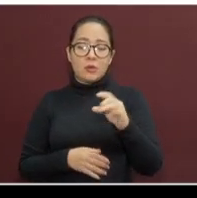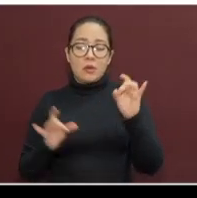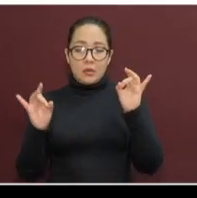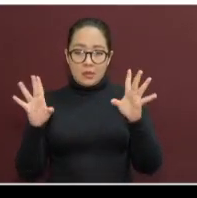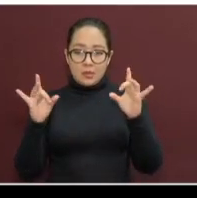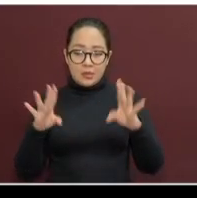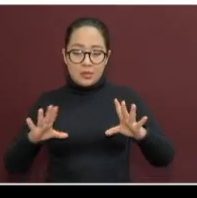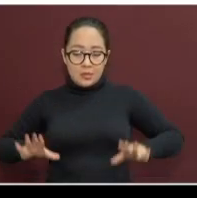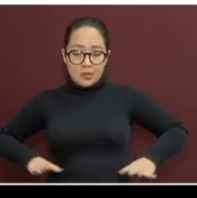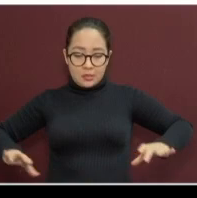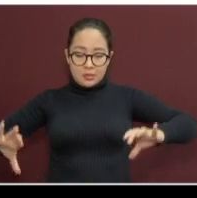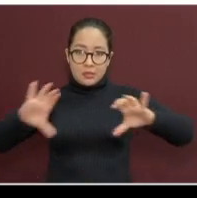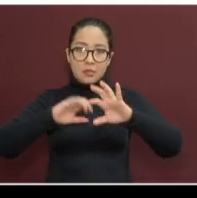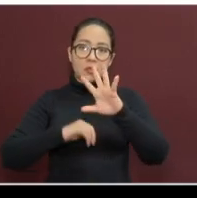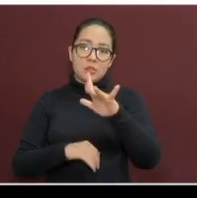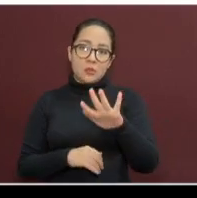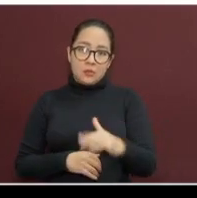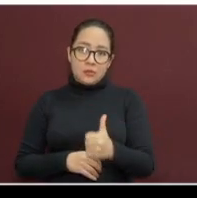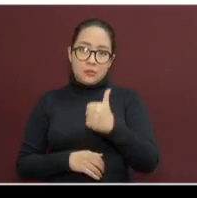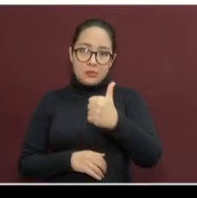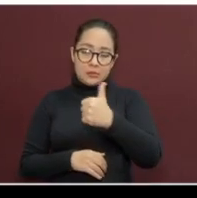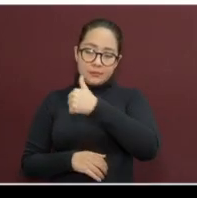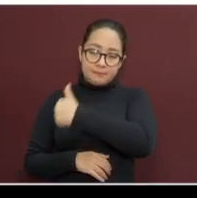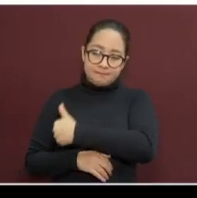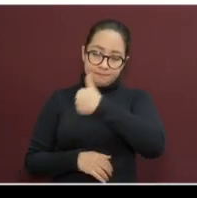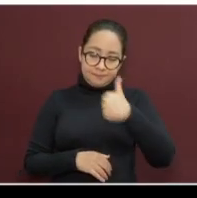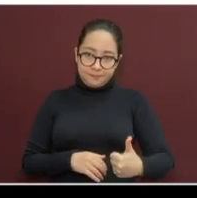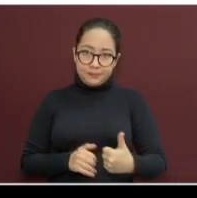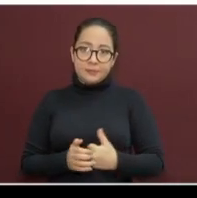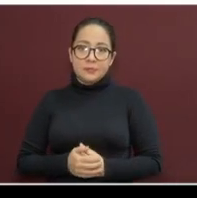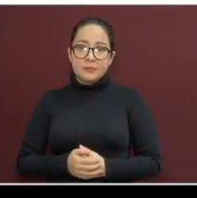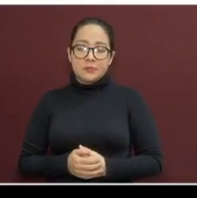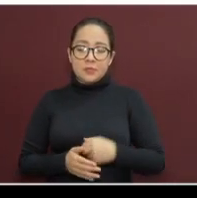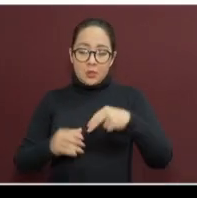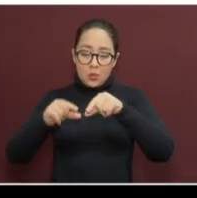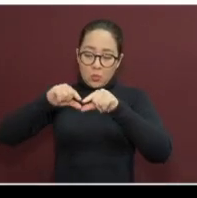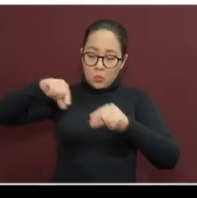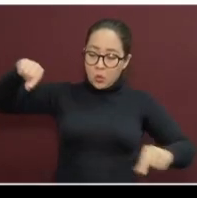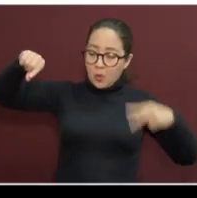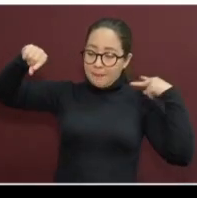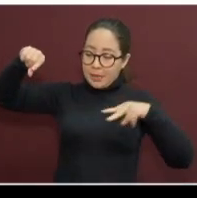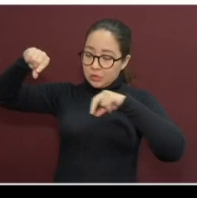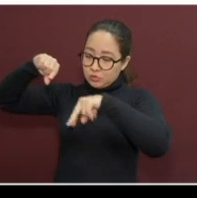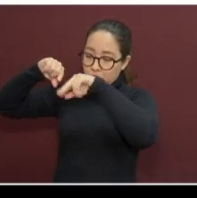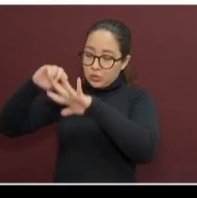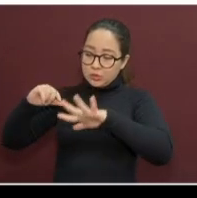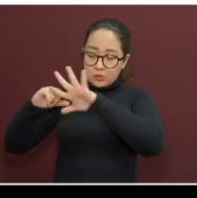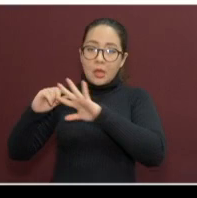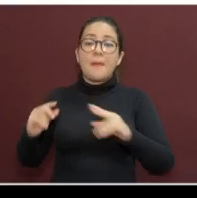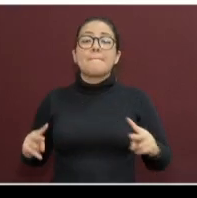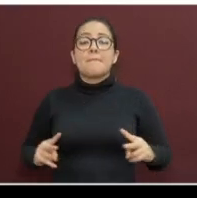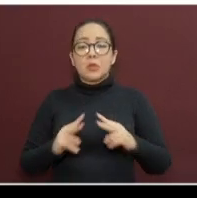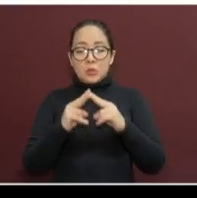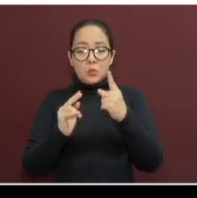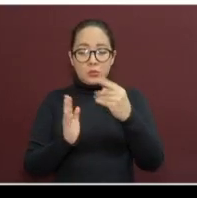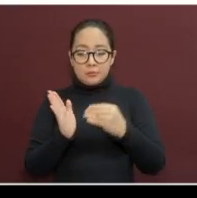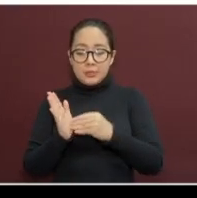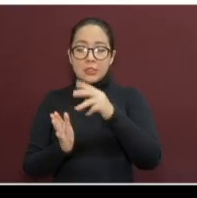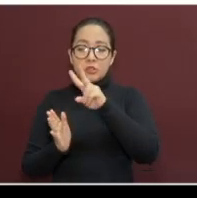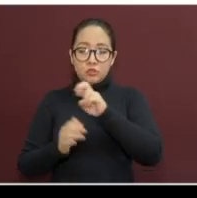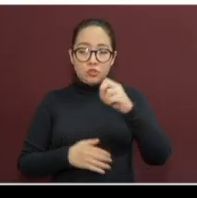y catemaco 56 cada uno y hacia el norte poza rica con 1215